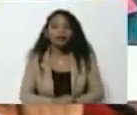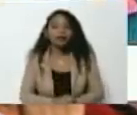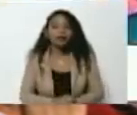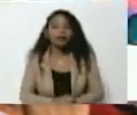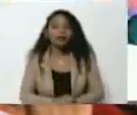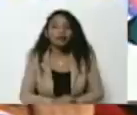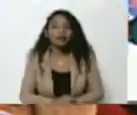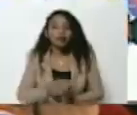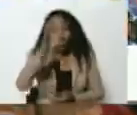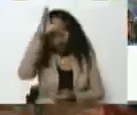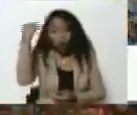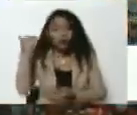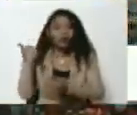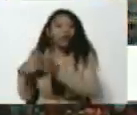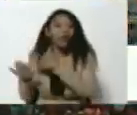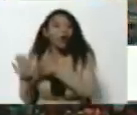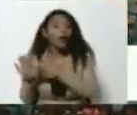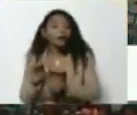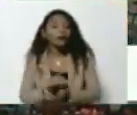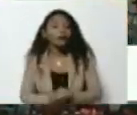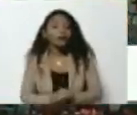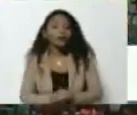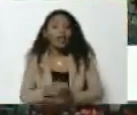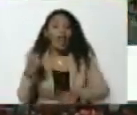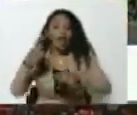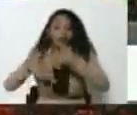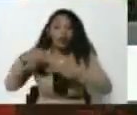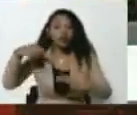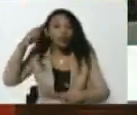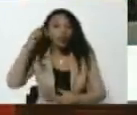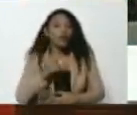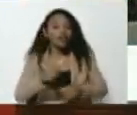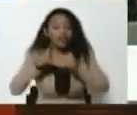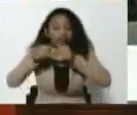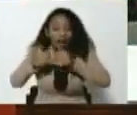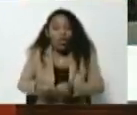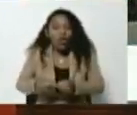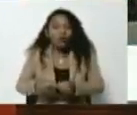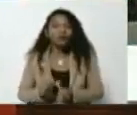Trump se fue. Y la revolución bolivariana se quedó.